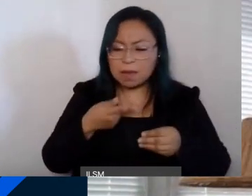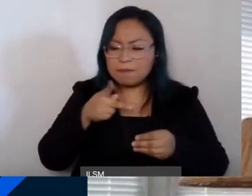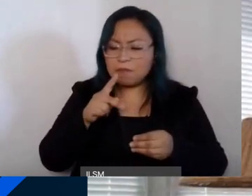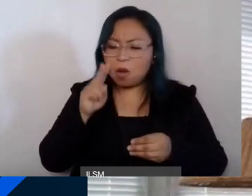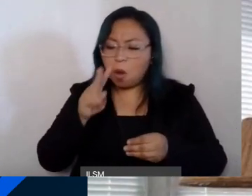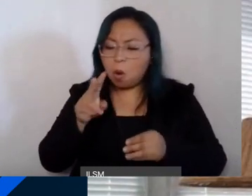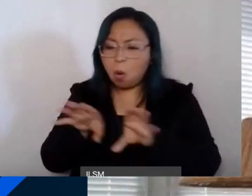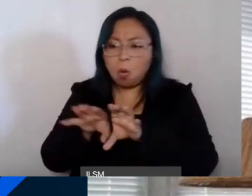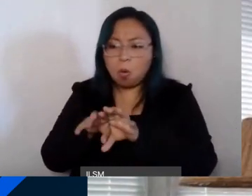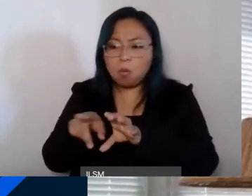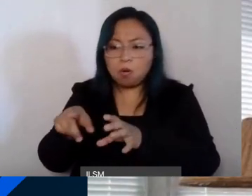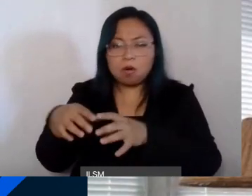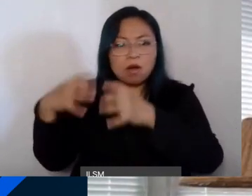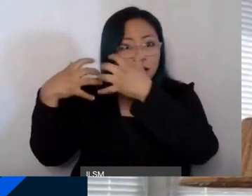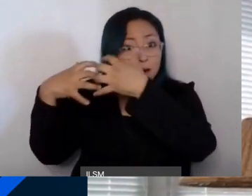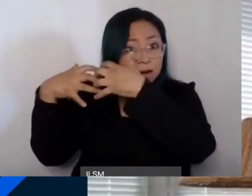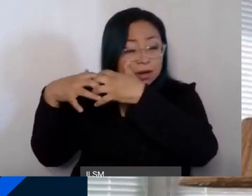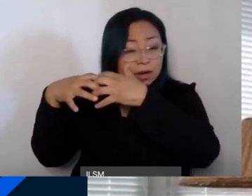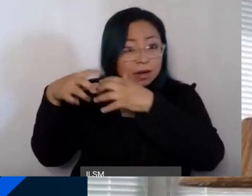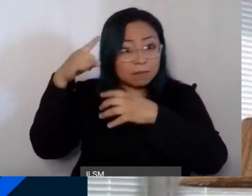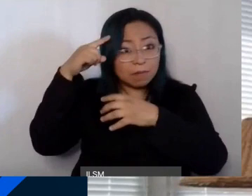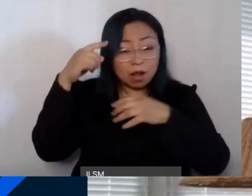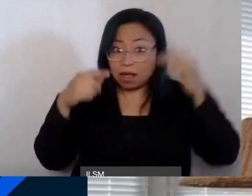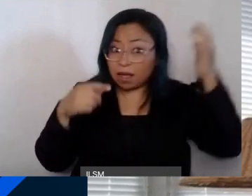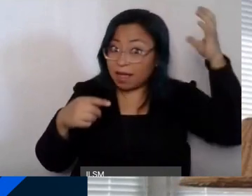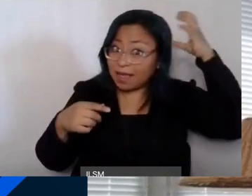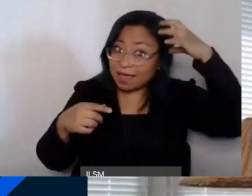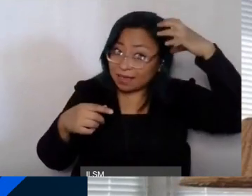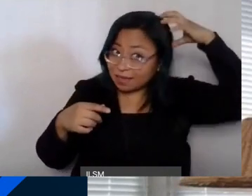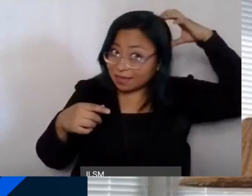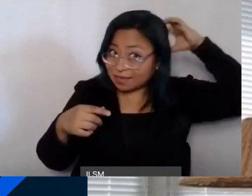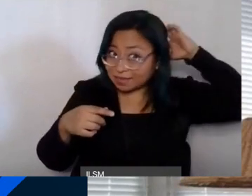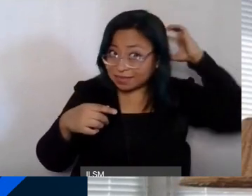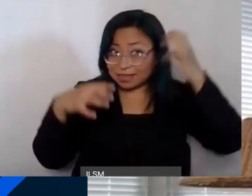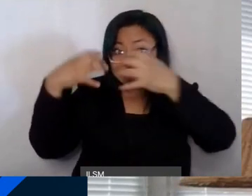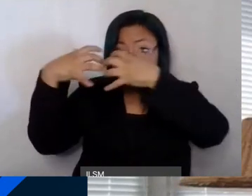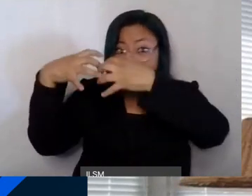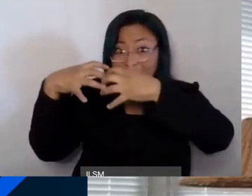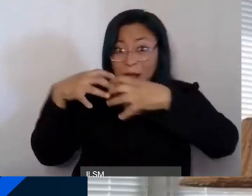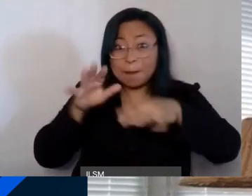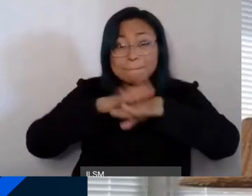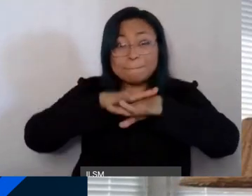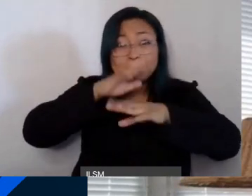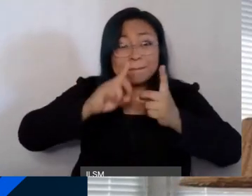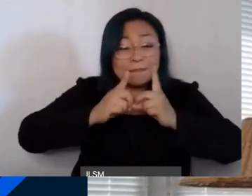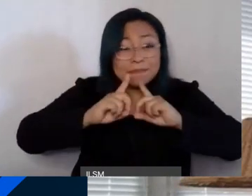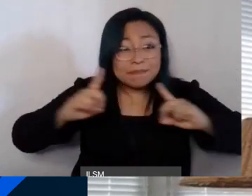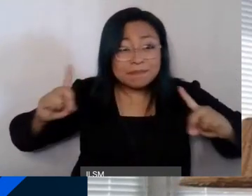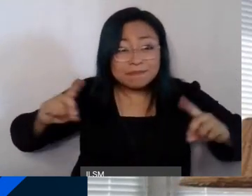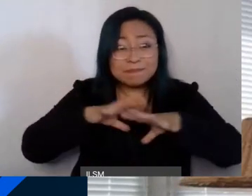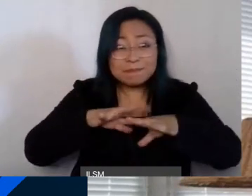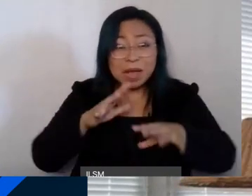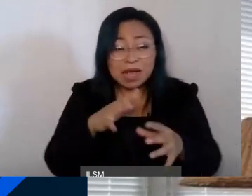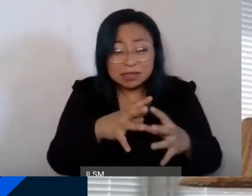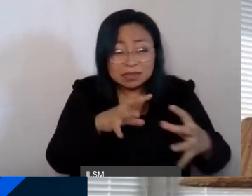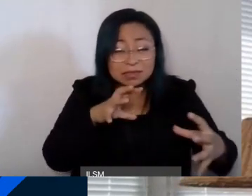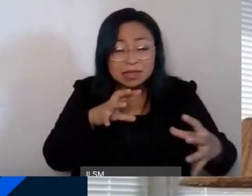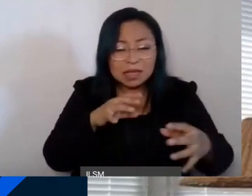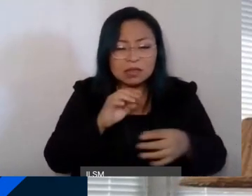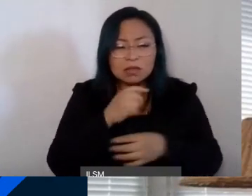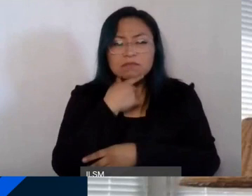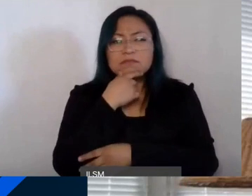más desarrollado entonces es que en el cerebro izquierdo bueno todo esto es atroz